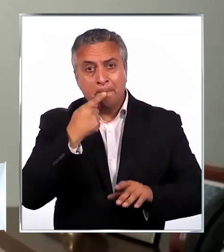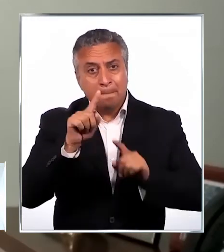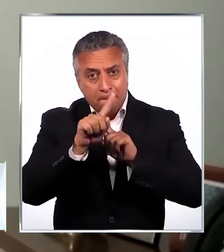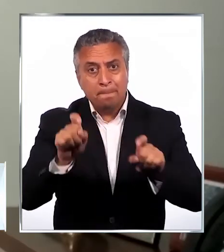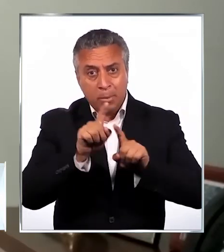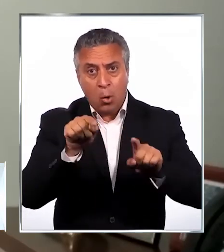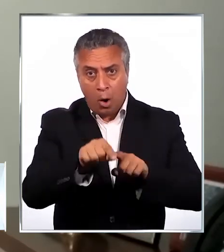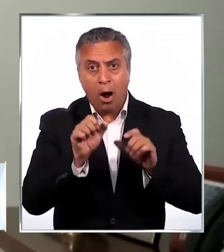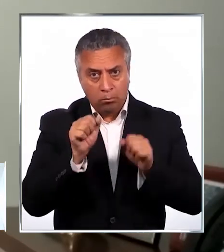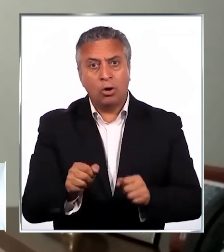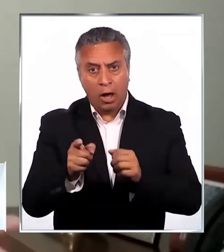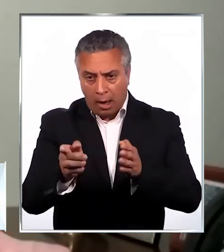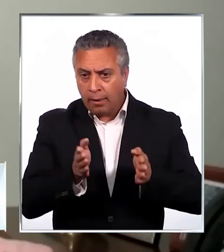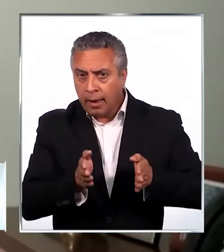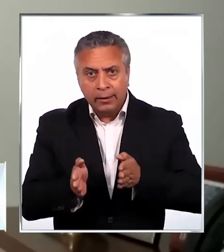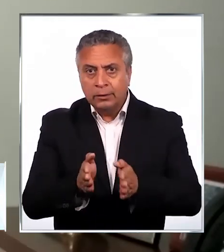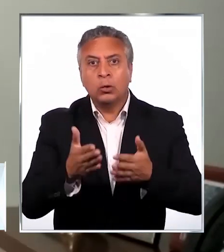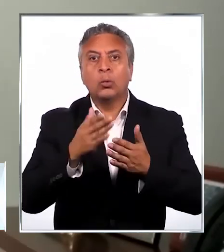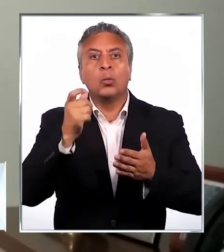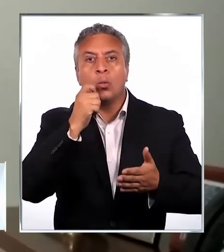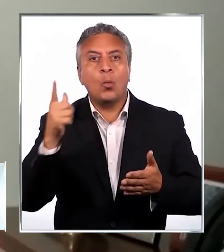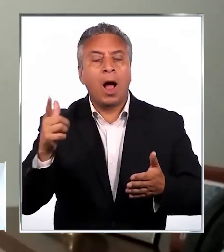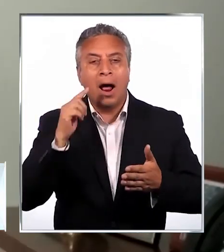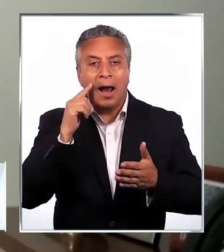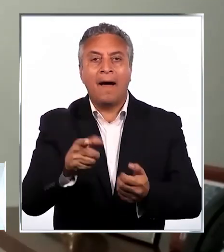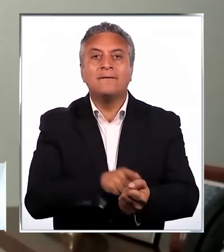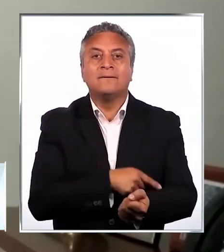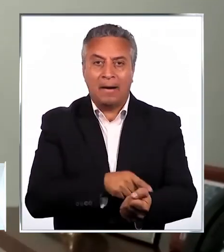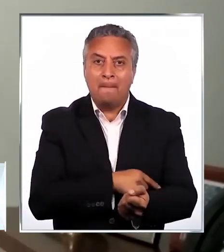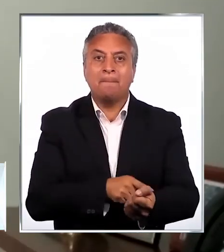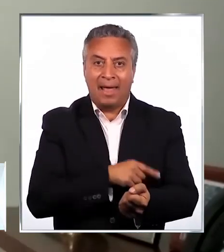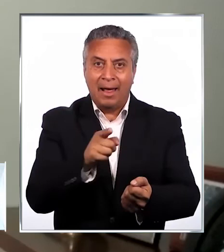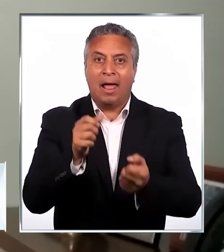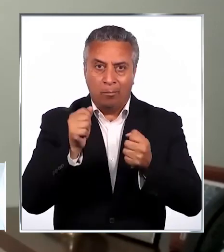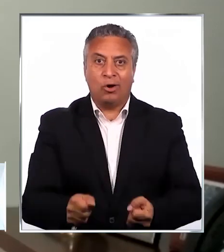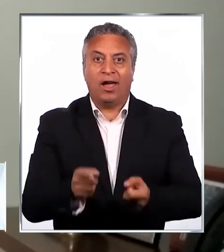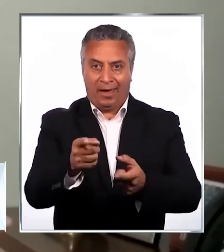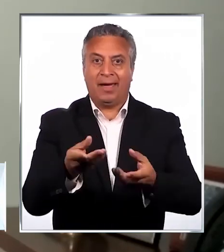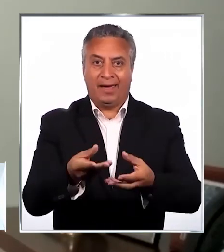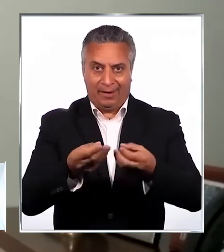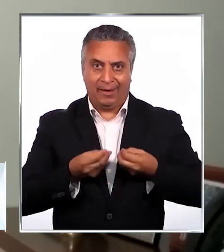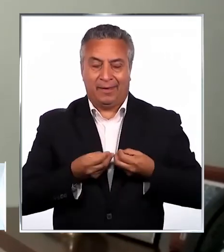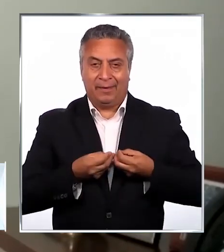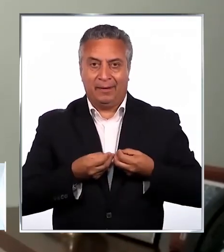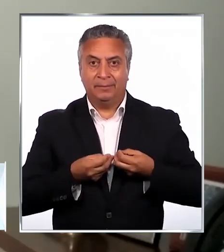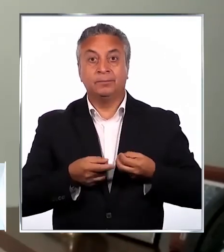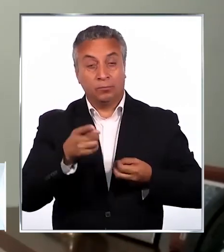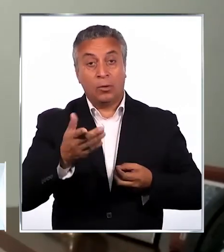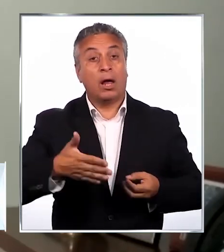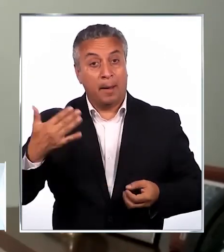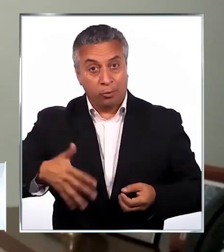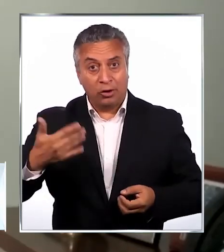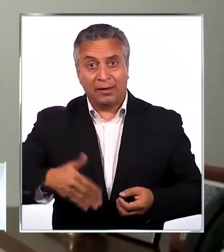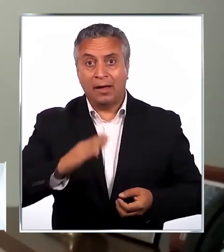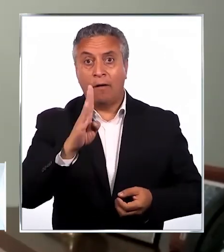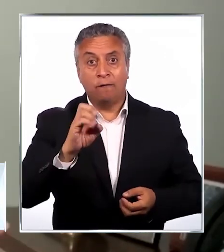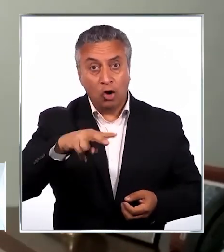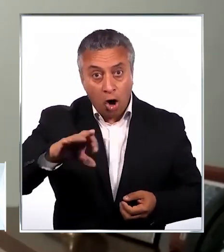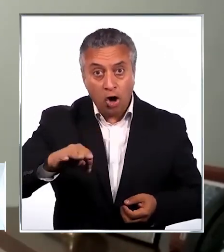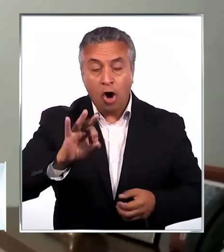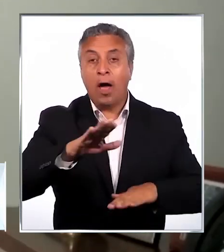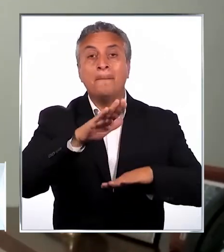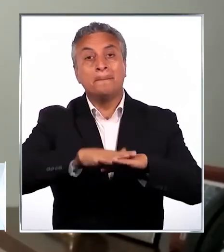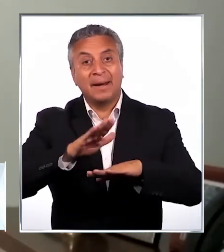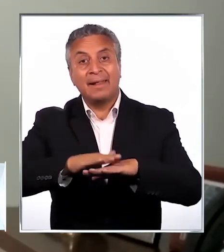unas pocas preguntas permite guiar cuáles son los beneficios que esa familia puede tener y puede acceder. Y es muy relevante decir de que el bono